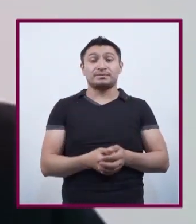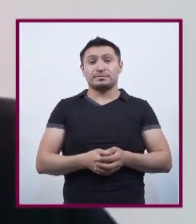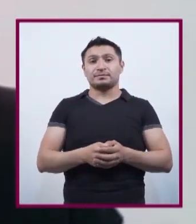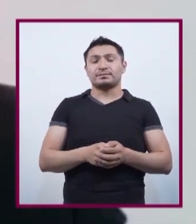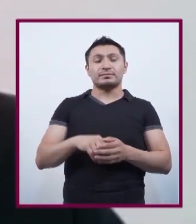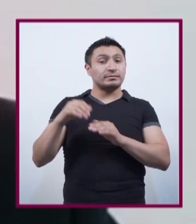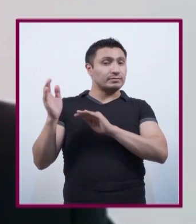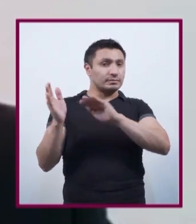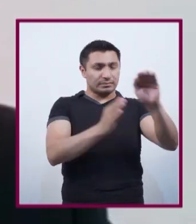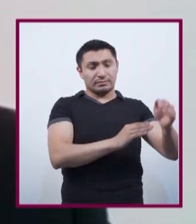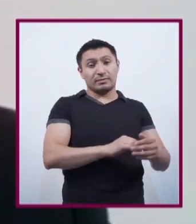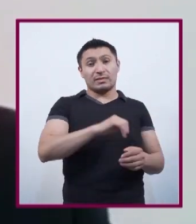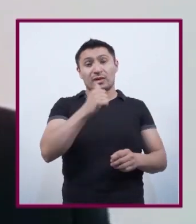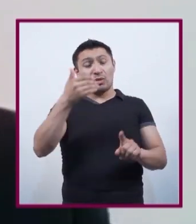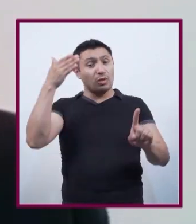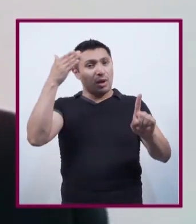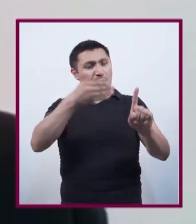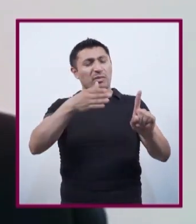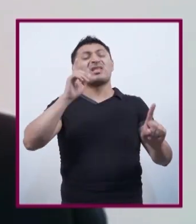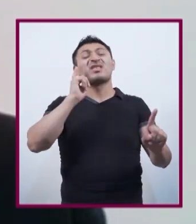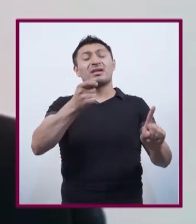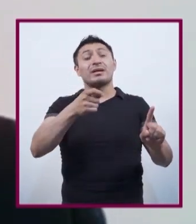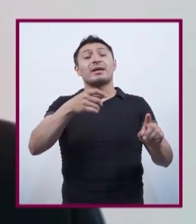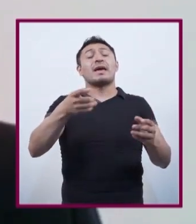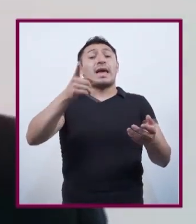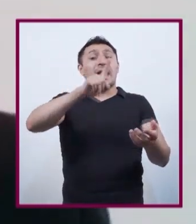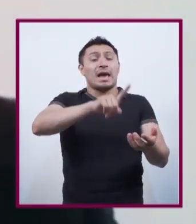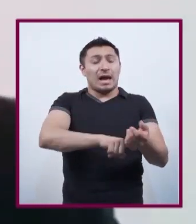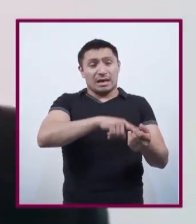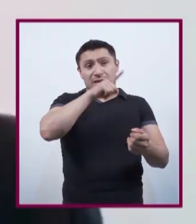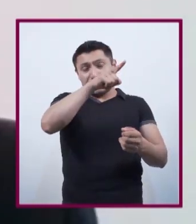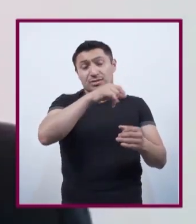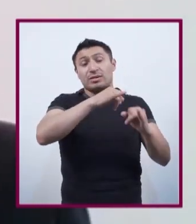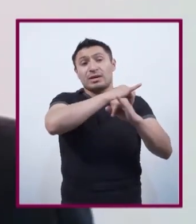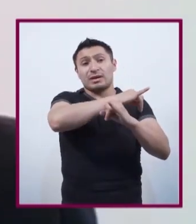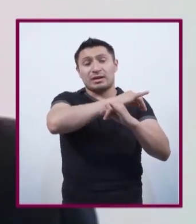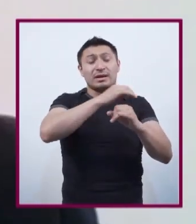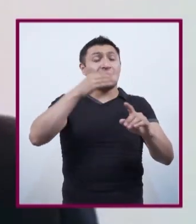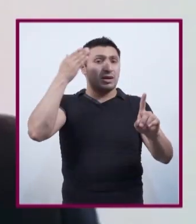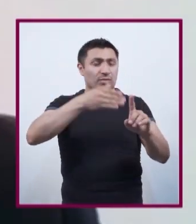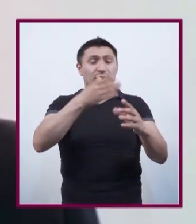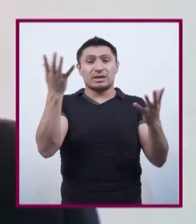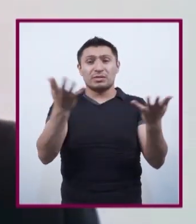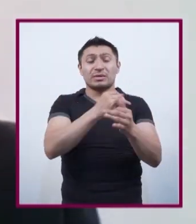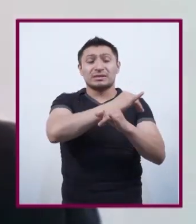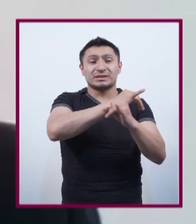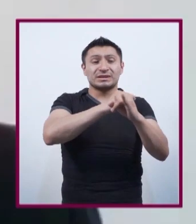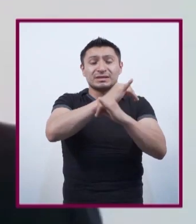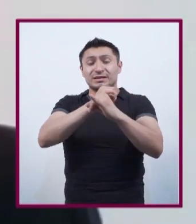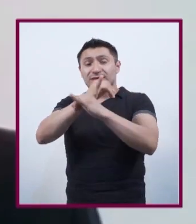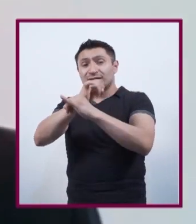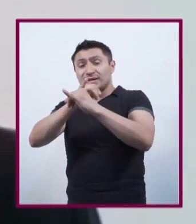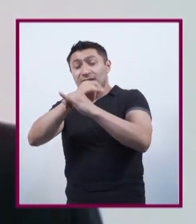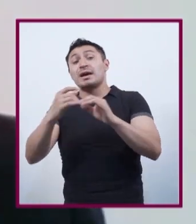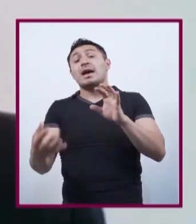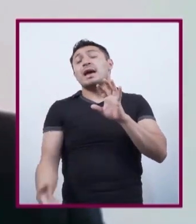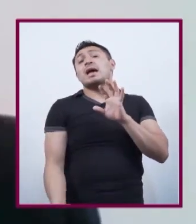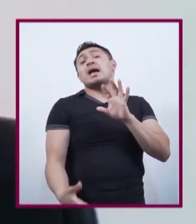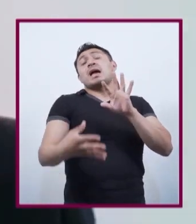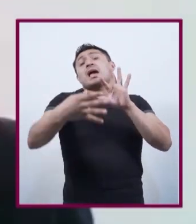instituciones. Otro reto importante es que precisamente la investigación que se hace dentro del Instituto de